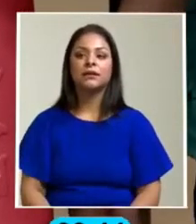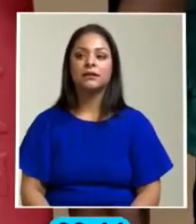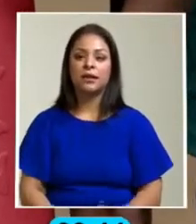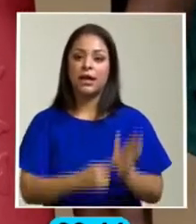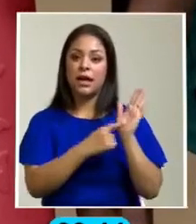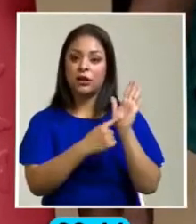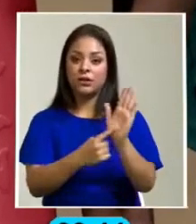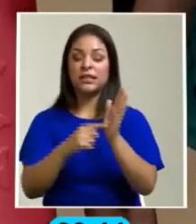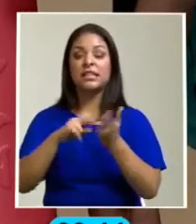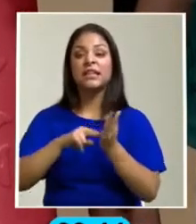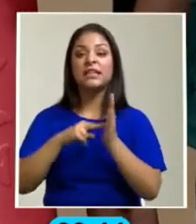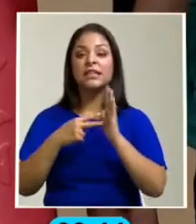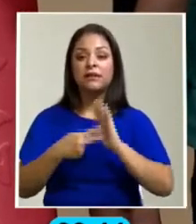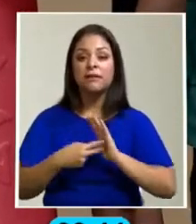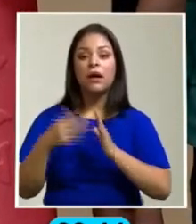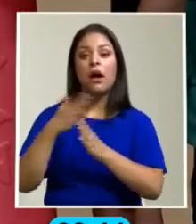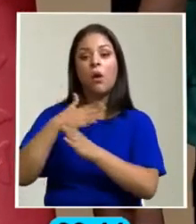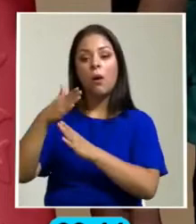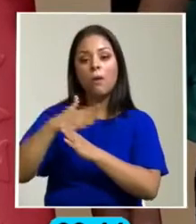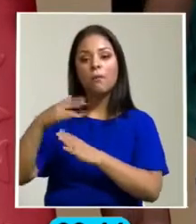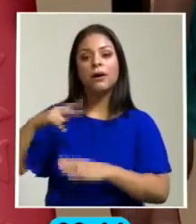compañerismo significa